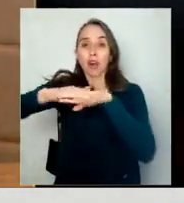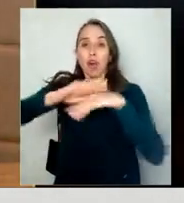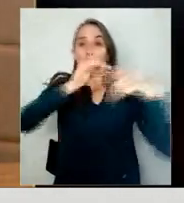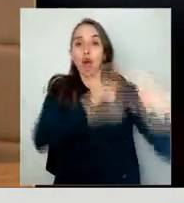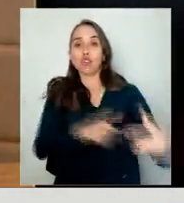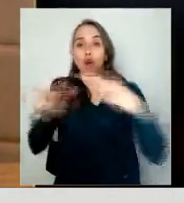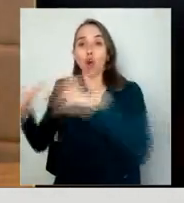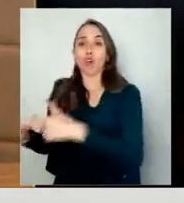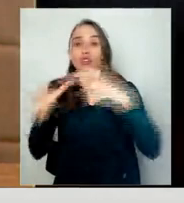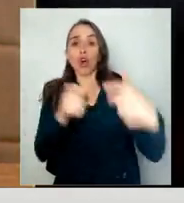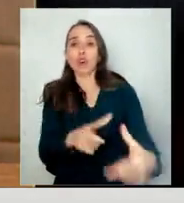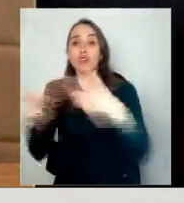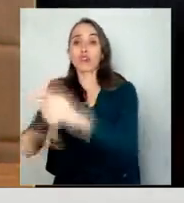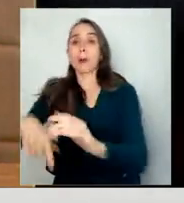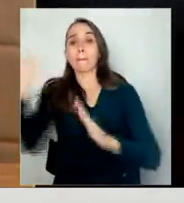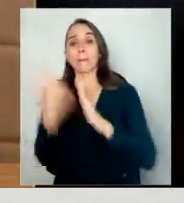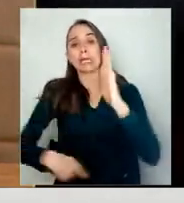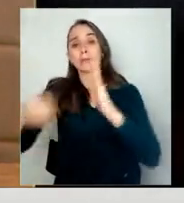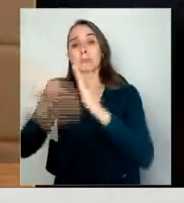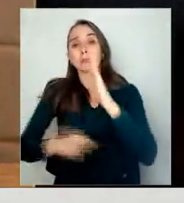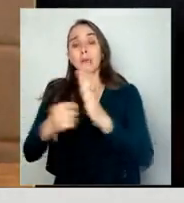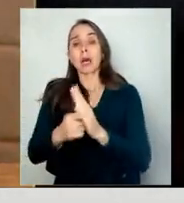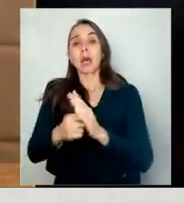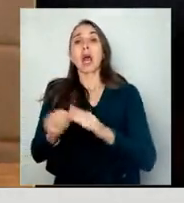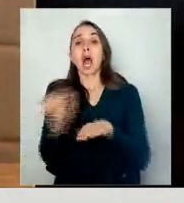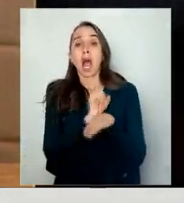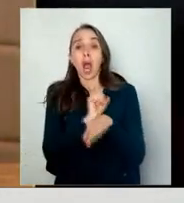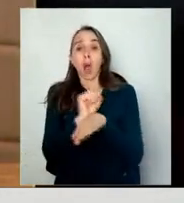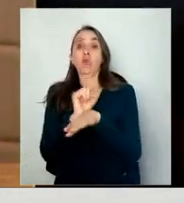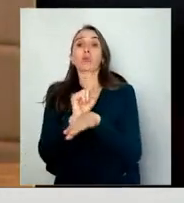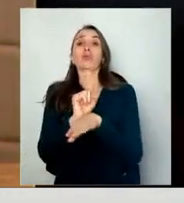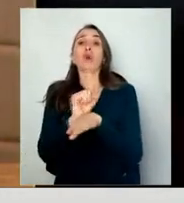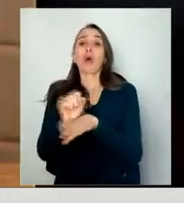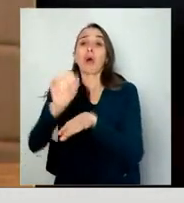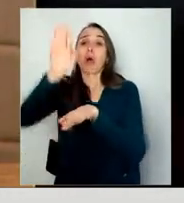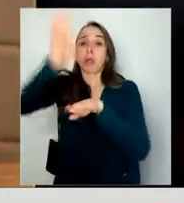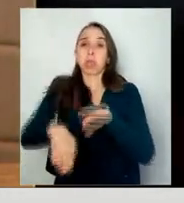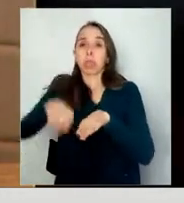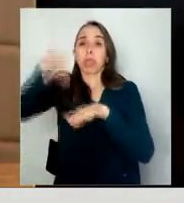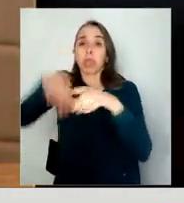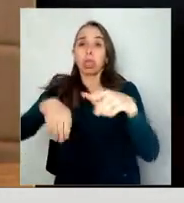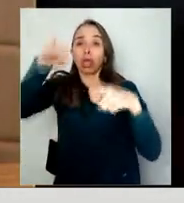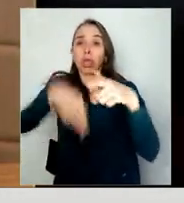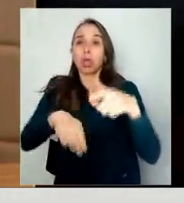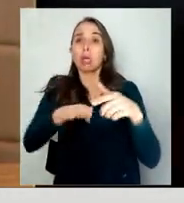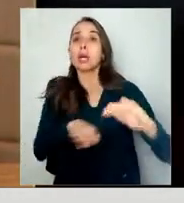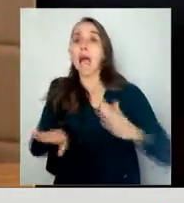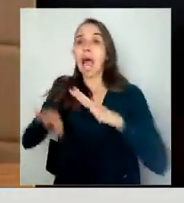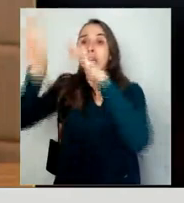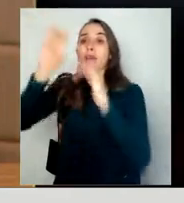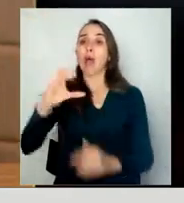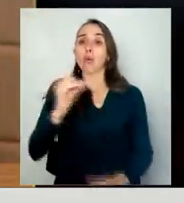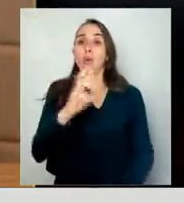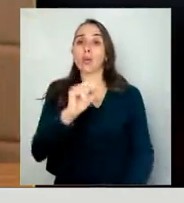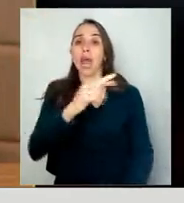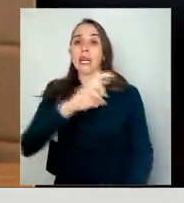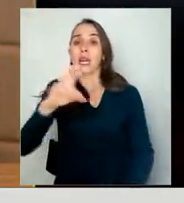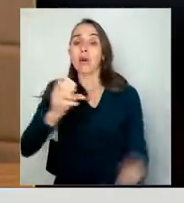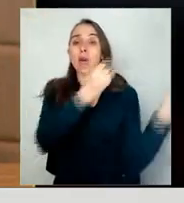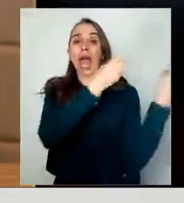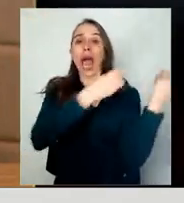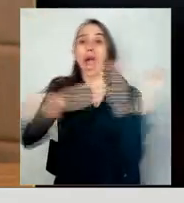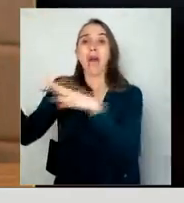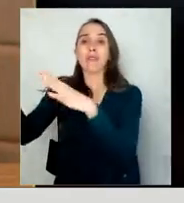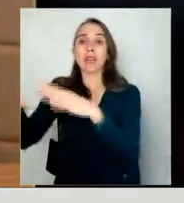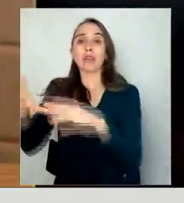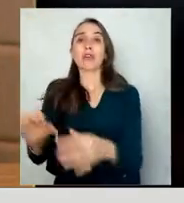meses accidentes permanentes el camino de curarreo a raygoril la zona alta abandonado absolutamente y lo que es